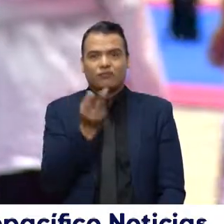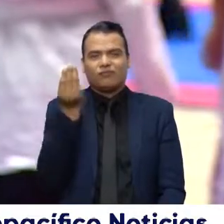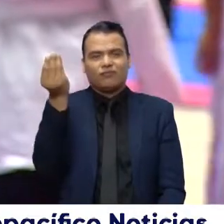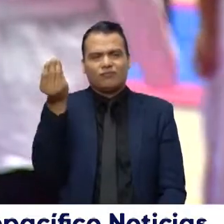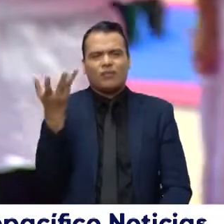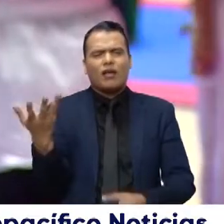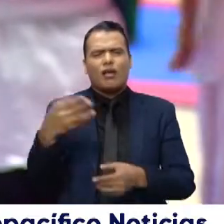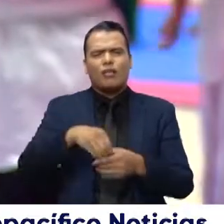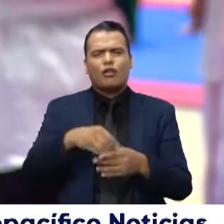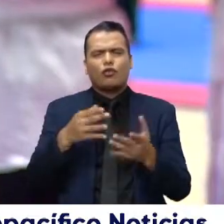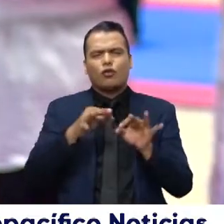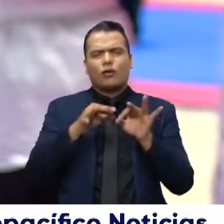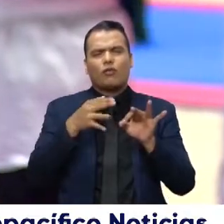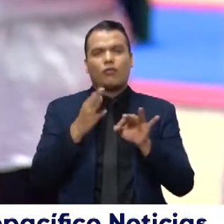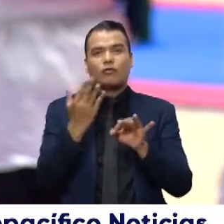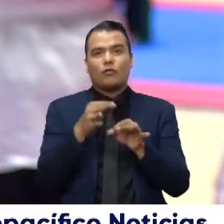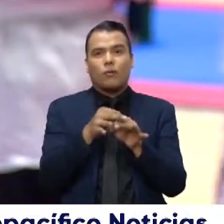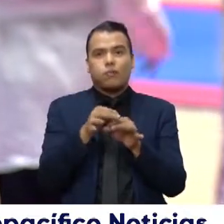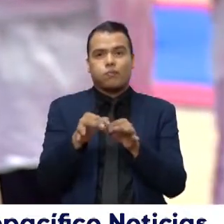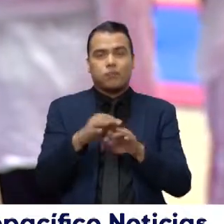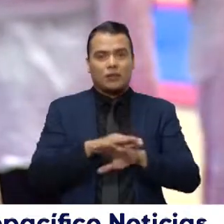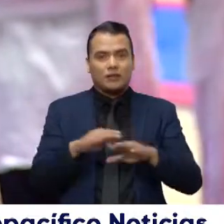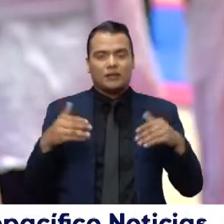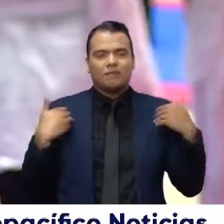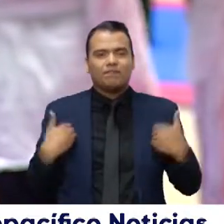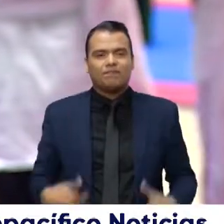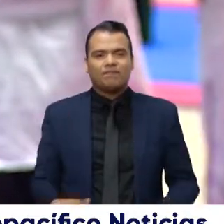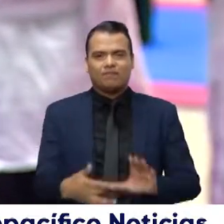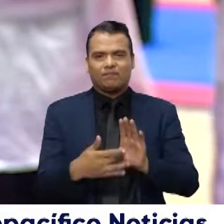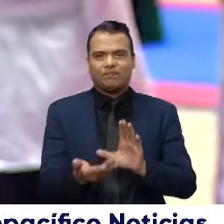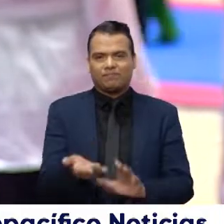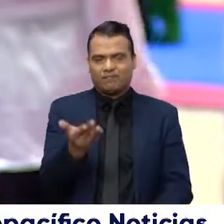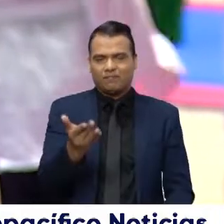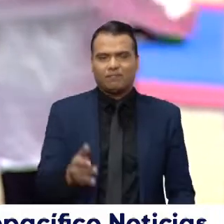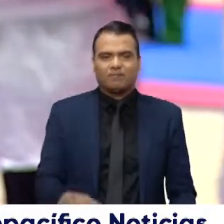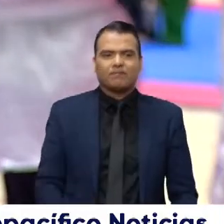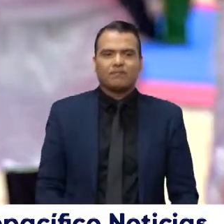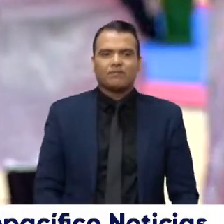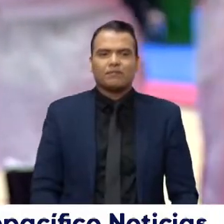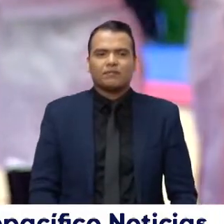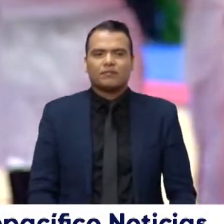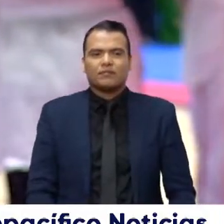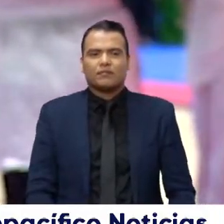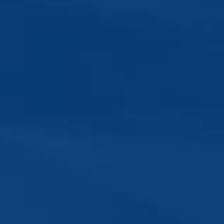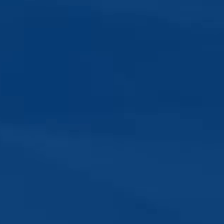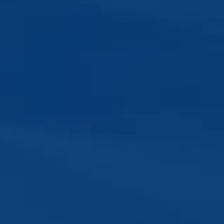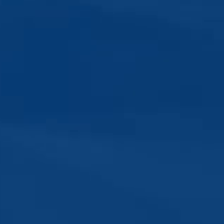Unión Valle. Me despido desde el Coliseo del Pueblo. Continúen ustedes con más información en estudio.